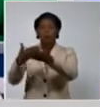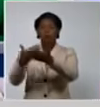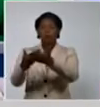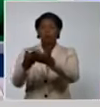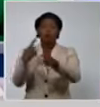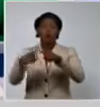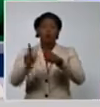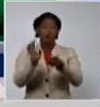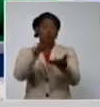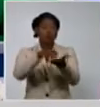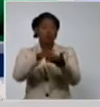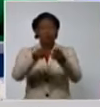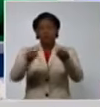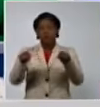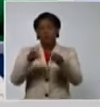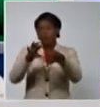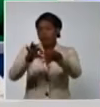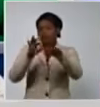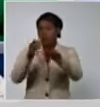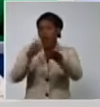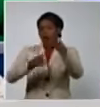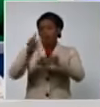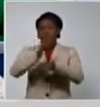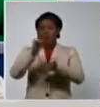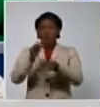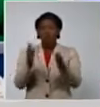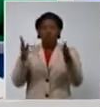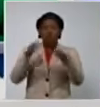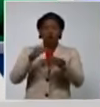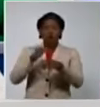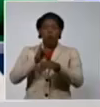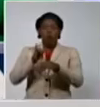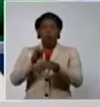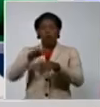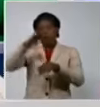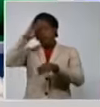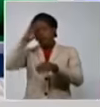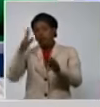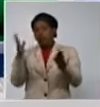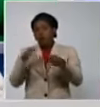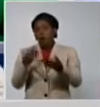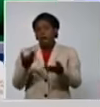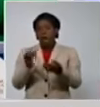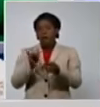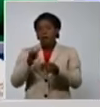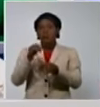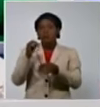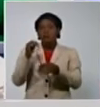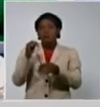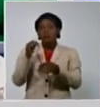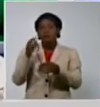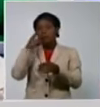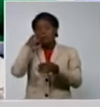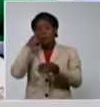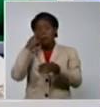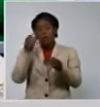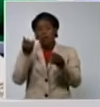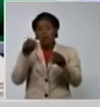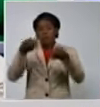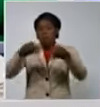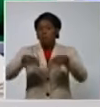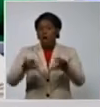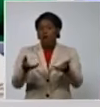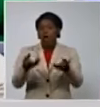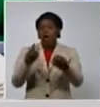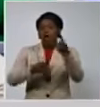centros de ingreso, para personas que no tienen síntomas, como también le informamos aquí diariamente, el número que no tiene síntomas, pero